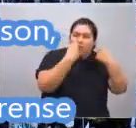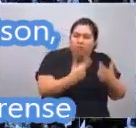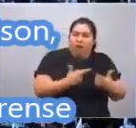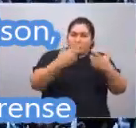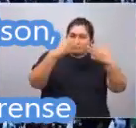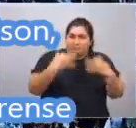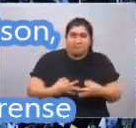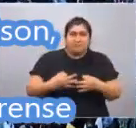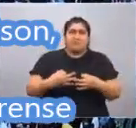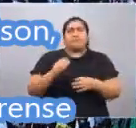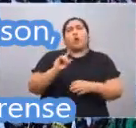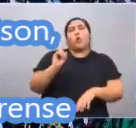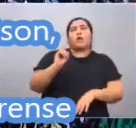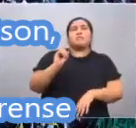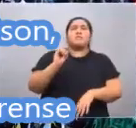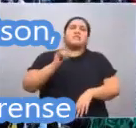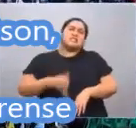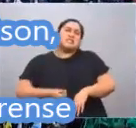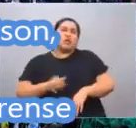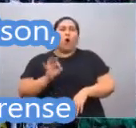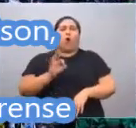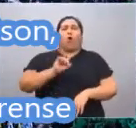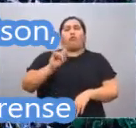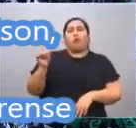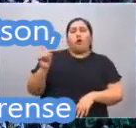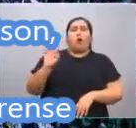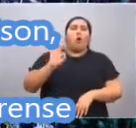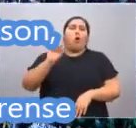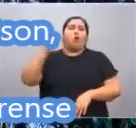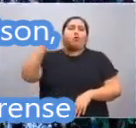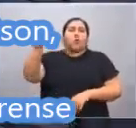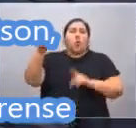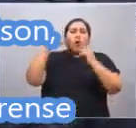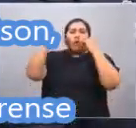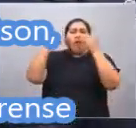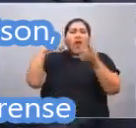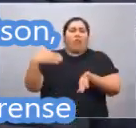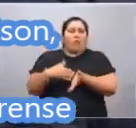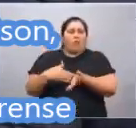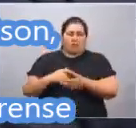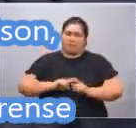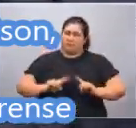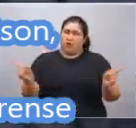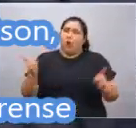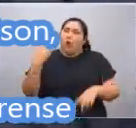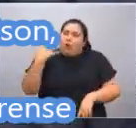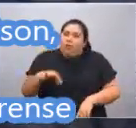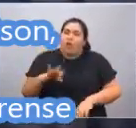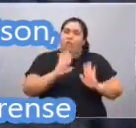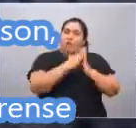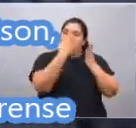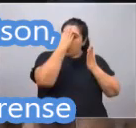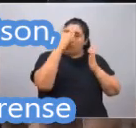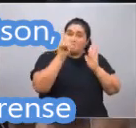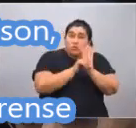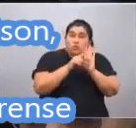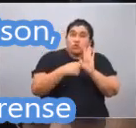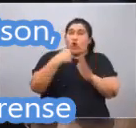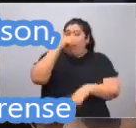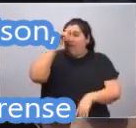es optativo, no depende de sus ideas. Tiene que cumplir la Constitución